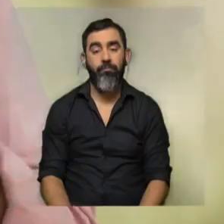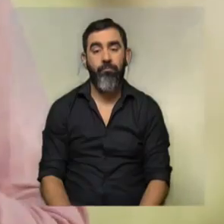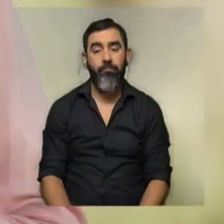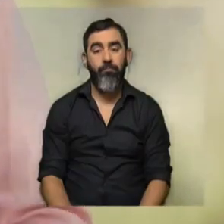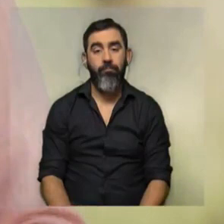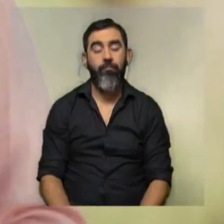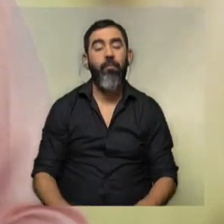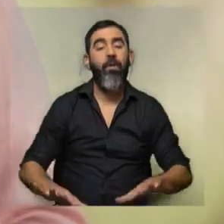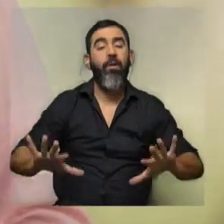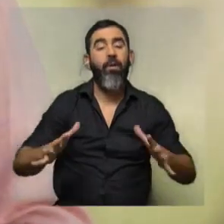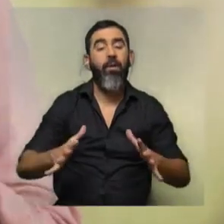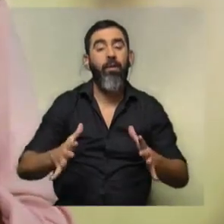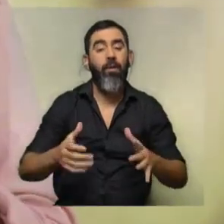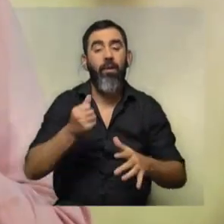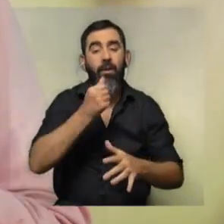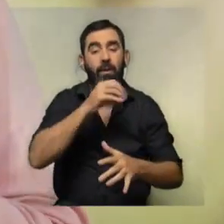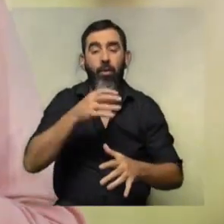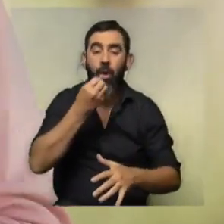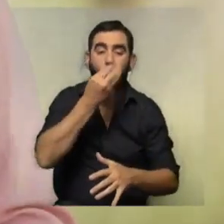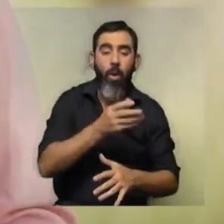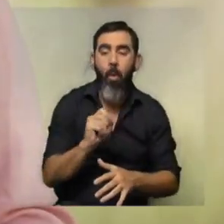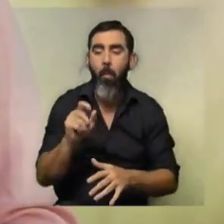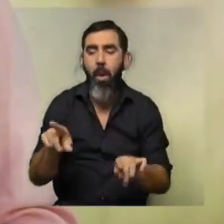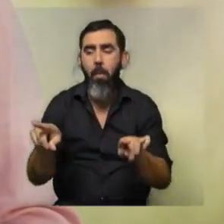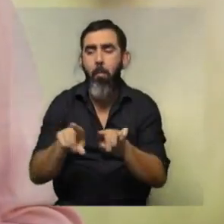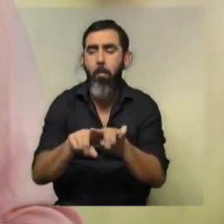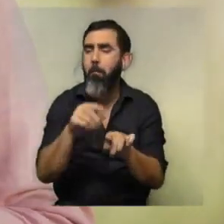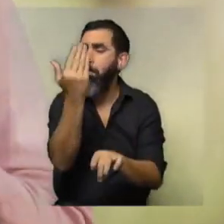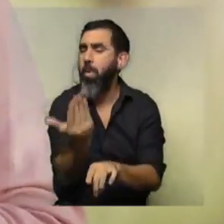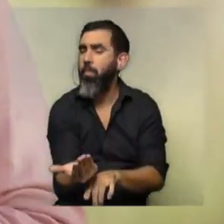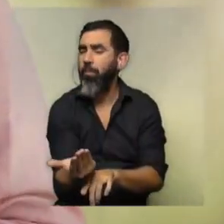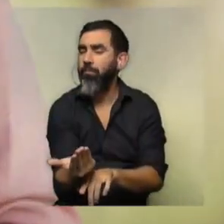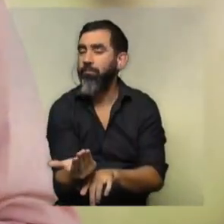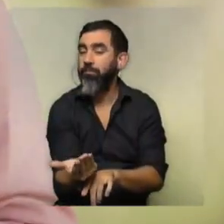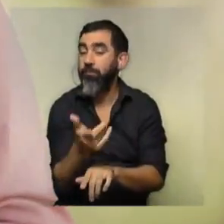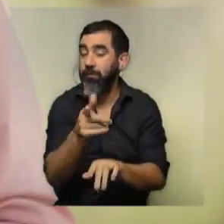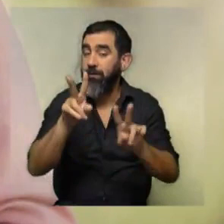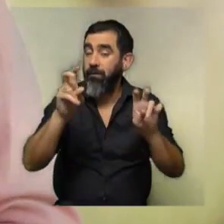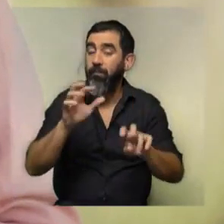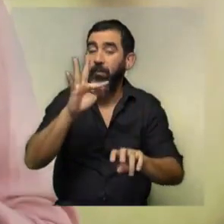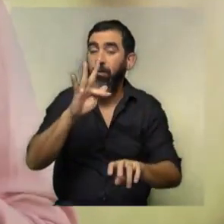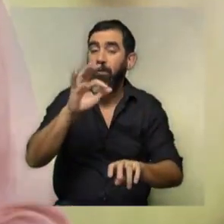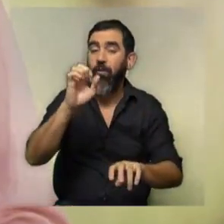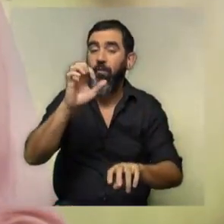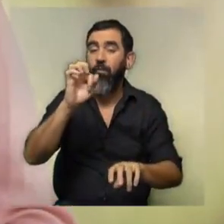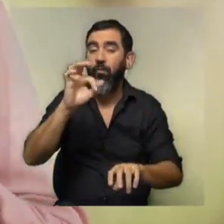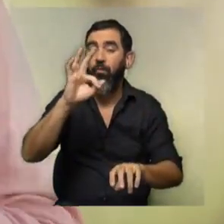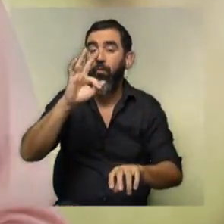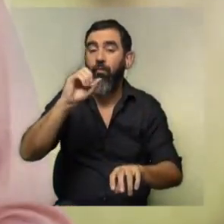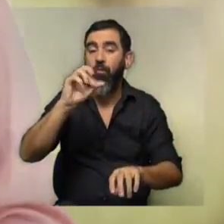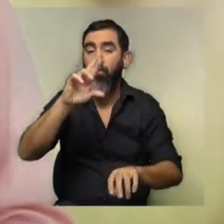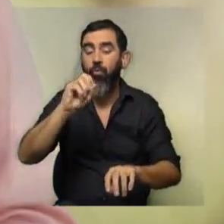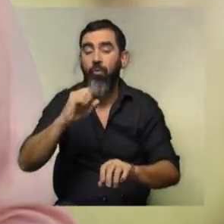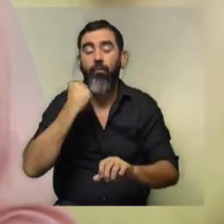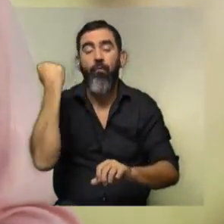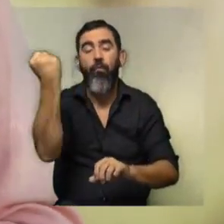¿Qué pasa cuando en una historia el bueno y el malo son el mismo personaje? Eso es lo que ocurre con el fósforo, un elemento químico esencial